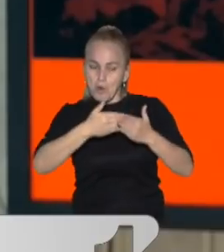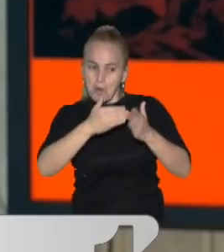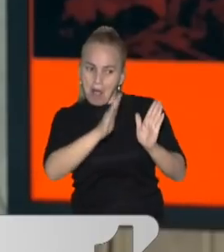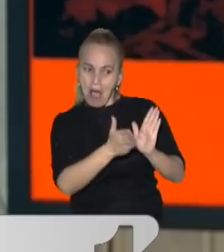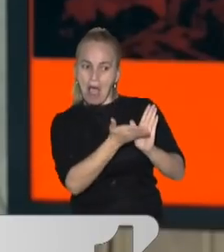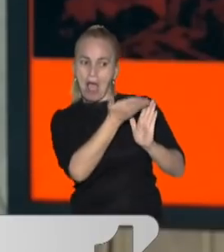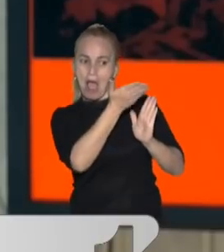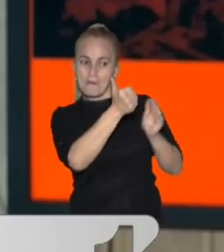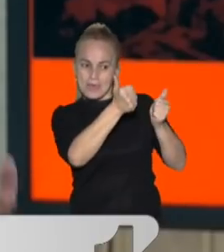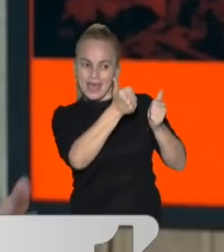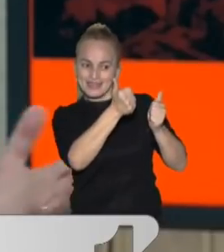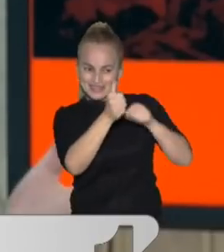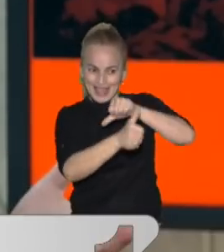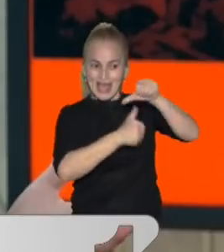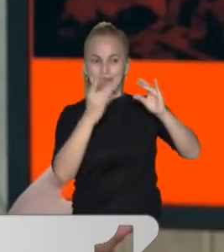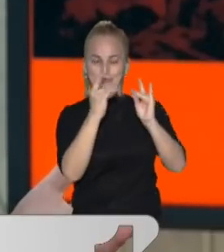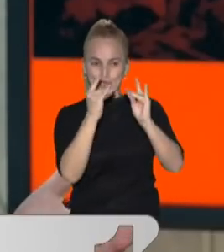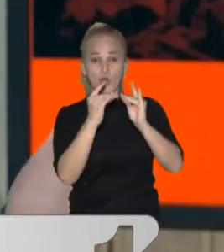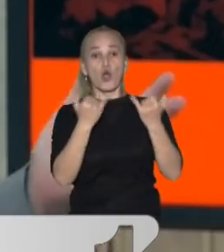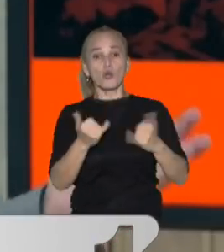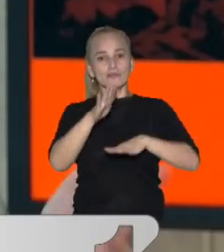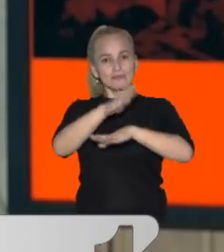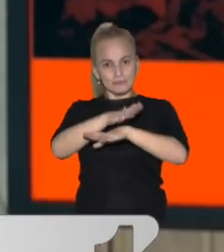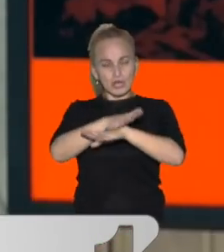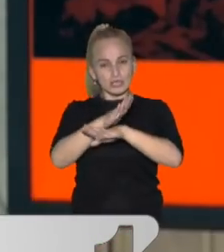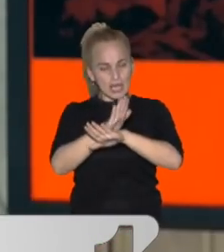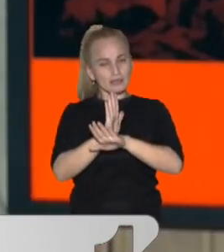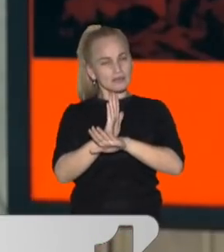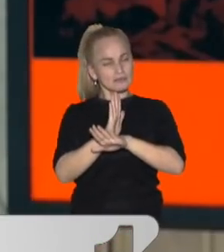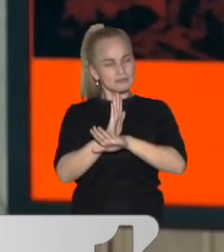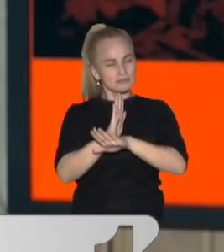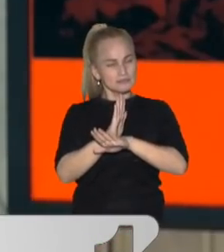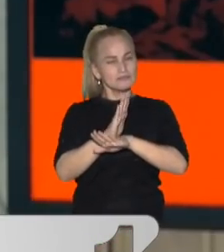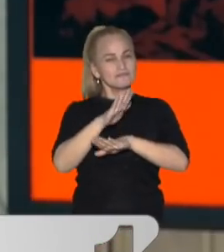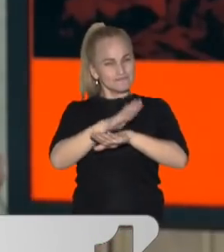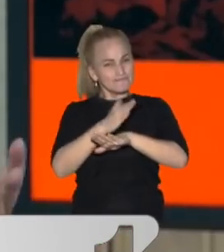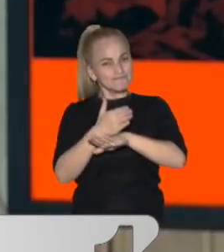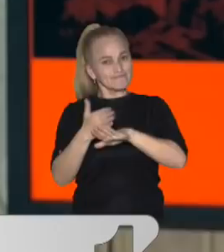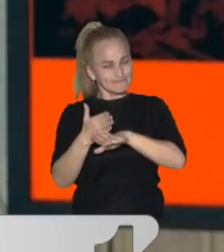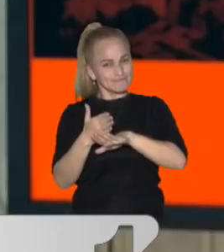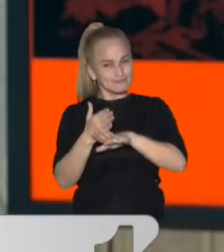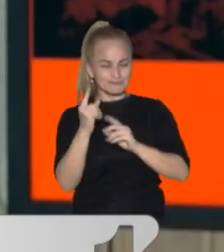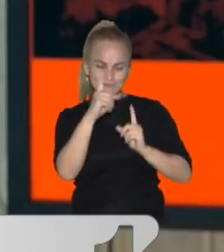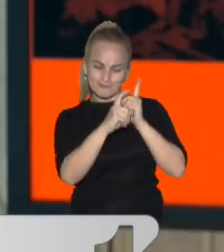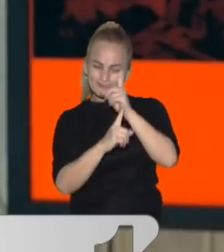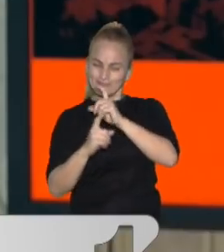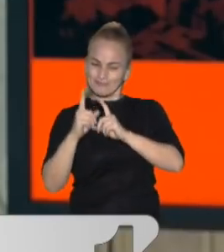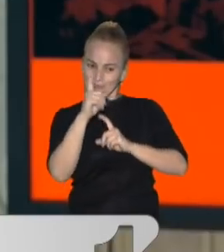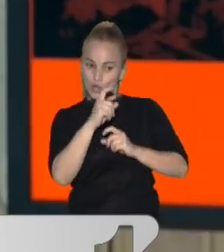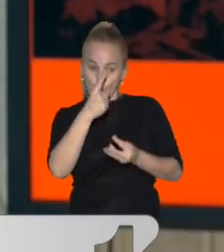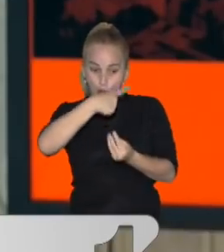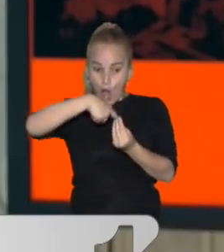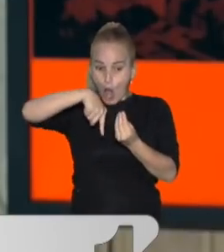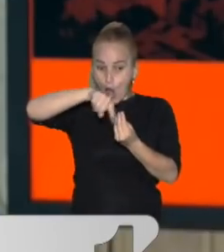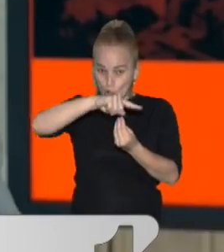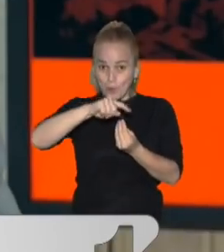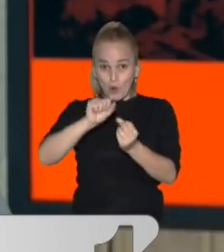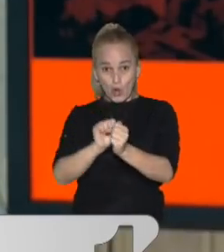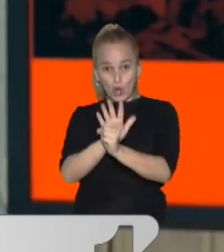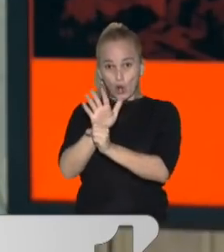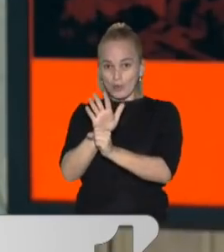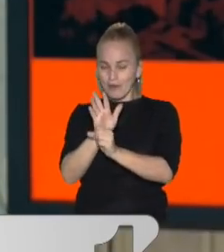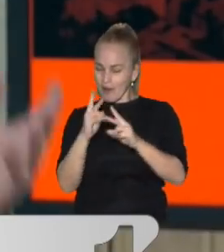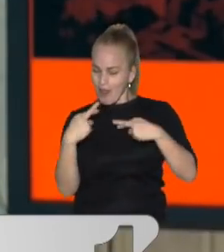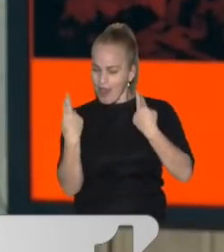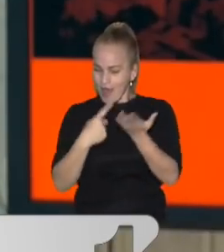permite el giro cama. Hoy, en horas de la tarde, y no quiero adelantarme, haremos los análisis del caso con el Comité Epidemiológico Nacional y